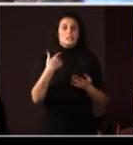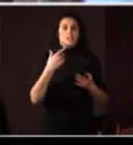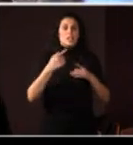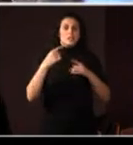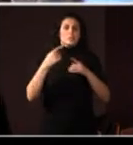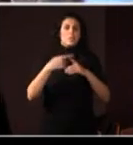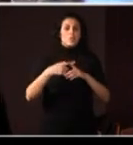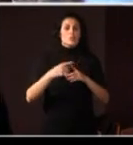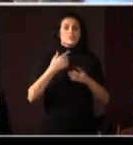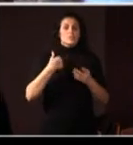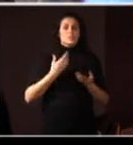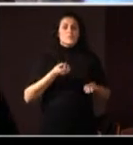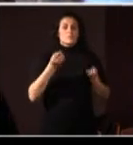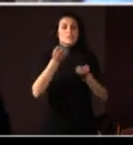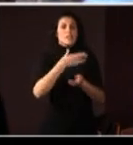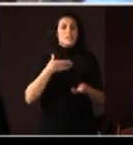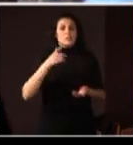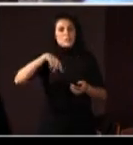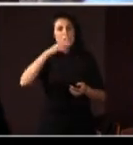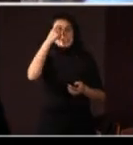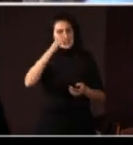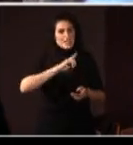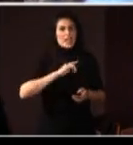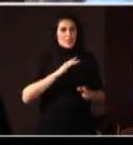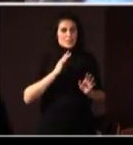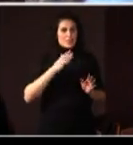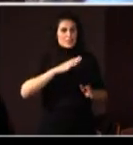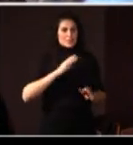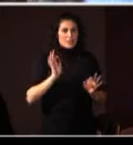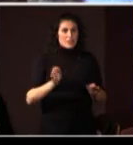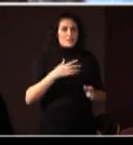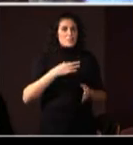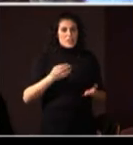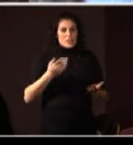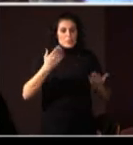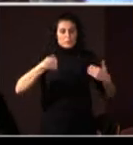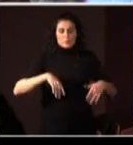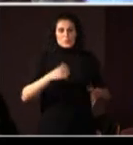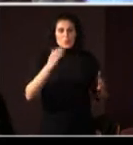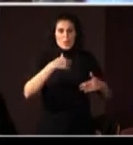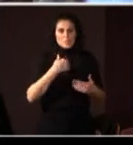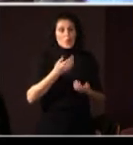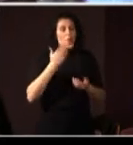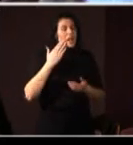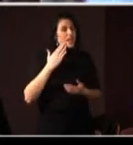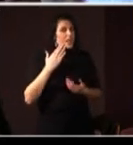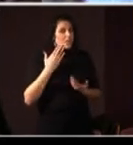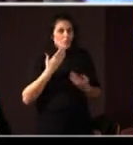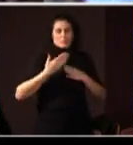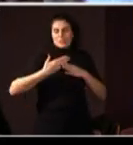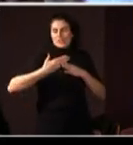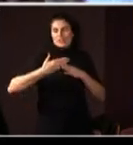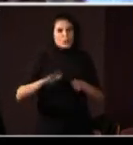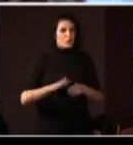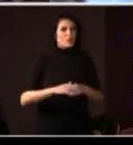transmitir. Créanme cuando les digo que tal vez otra cosa no poseo, pero sí me sobra cariño